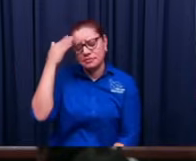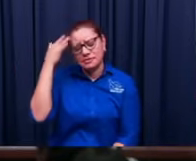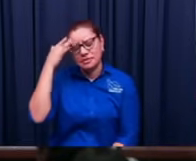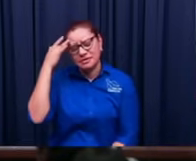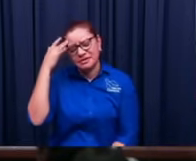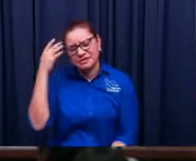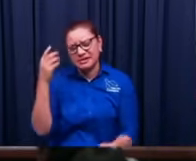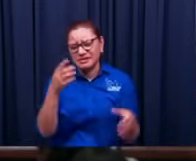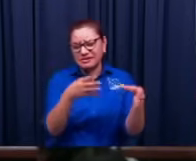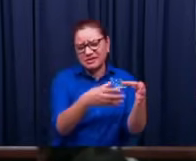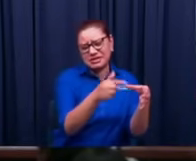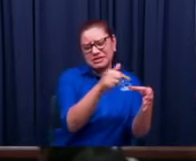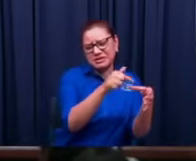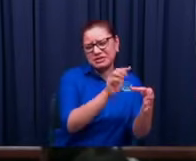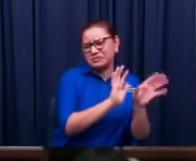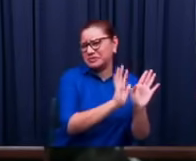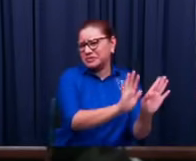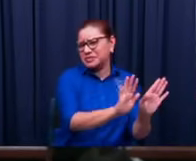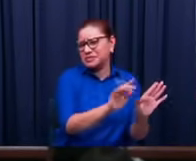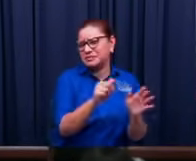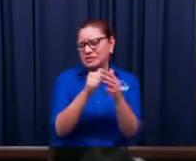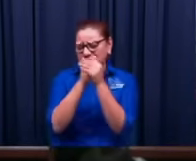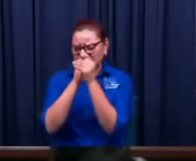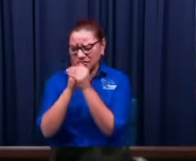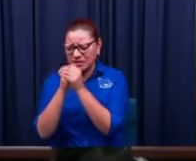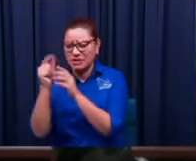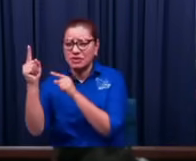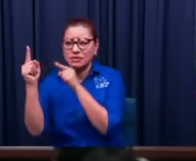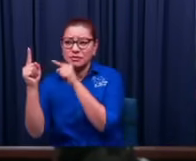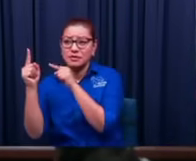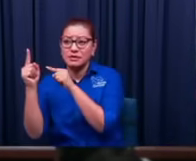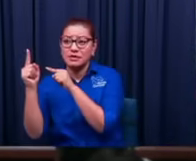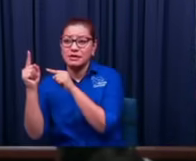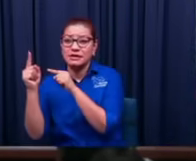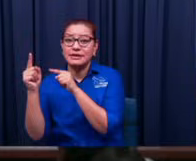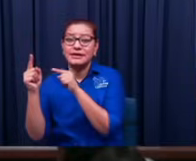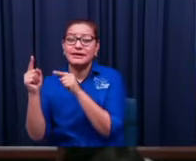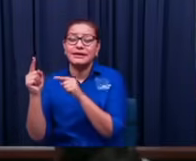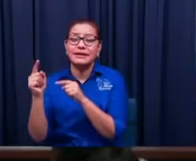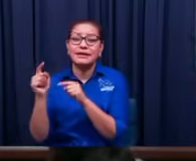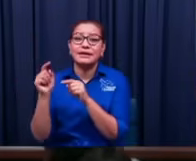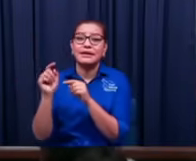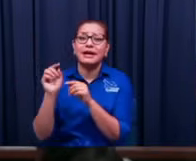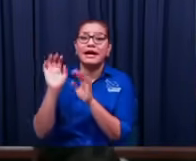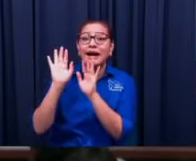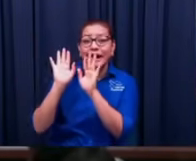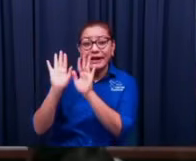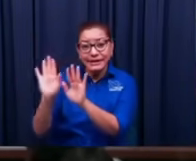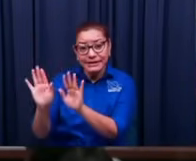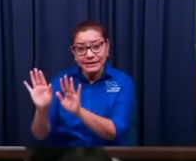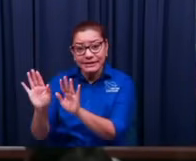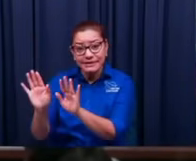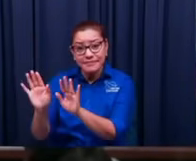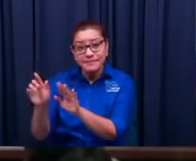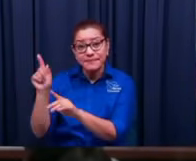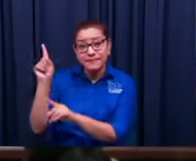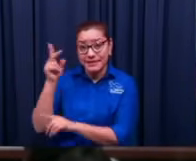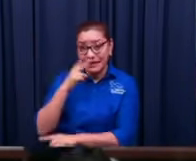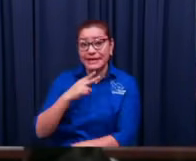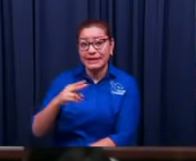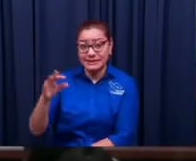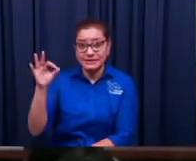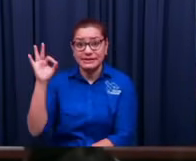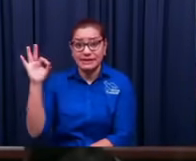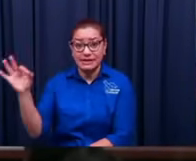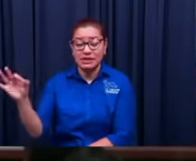dado con malas juntas. Yo en el nombre de Jesús estoy orando por el Señor. Ahí en la puerta del cuarto del malcriado te va. En